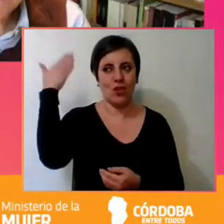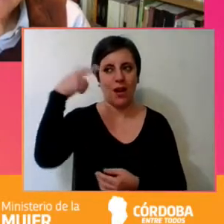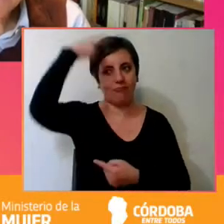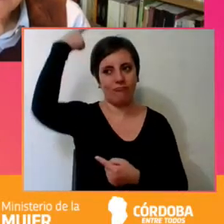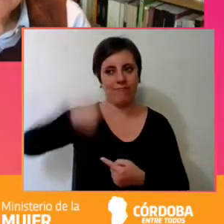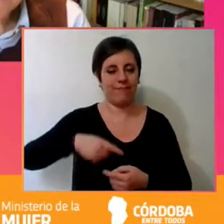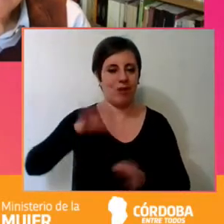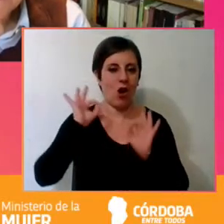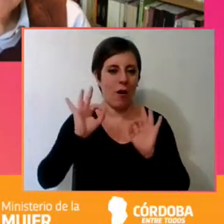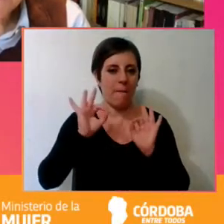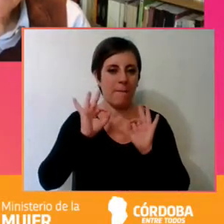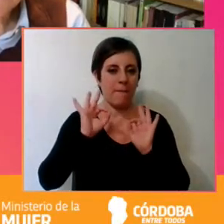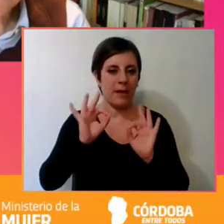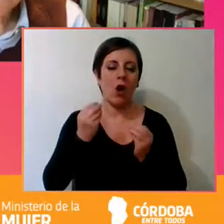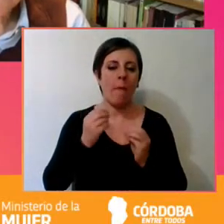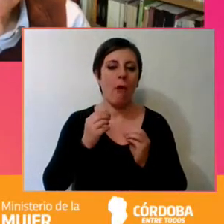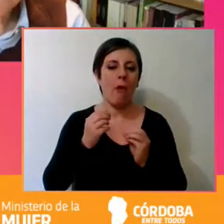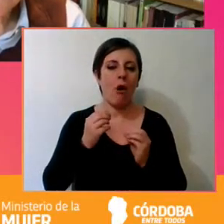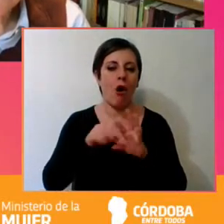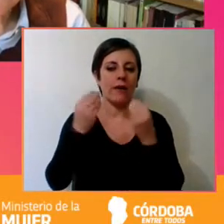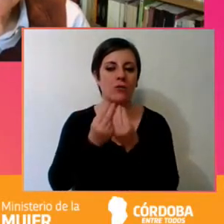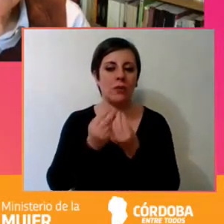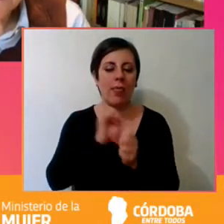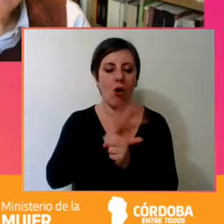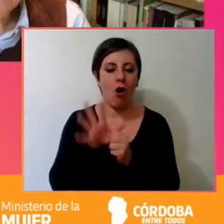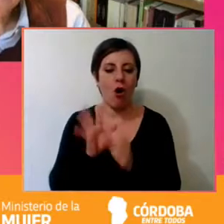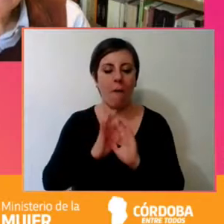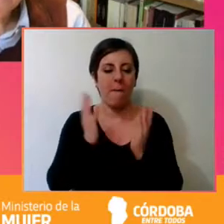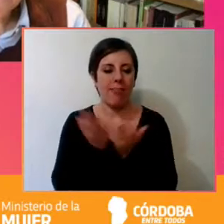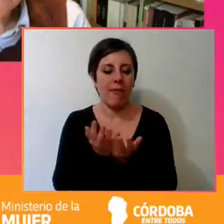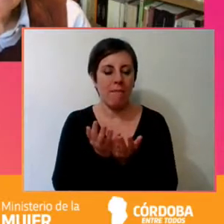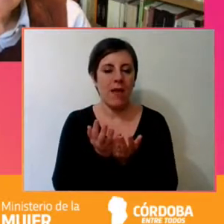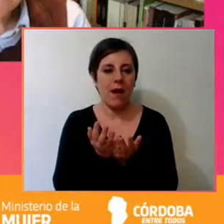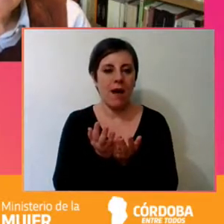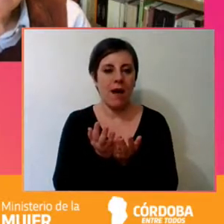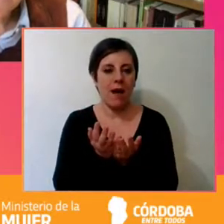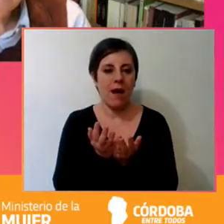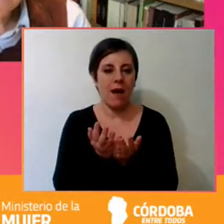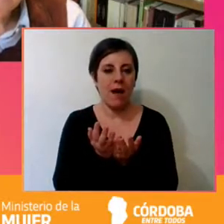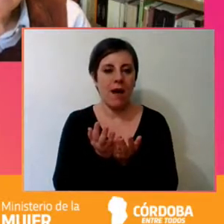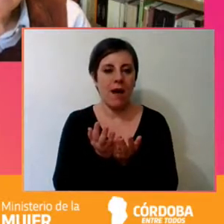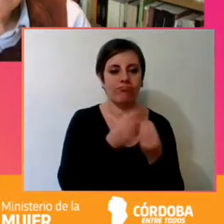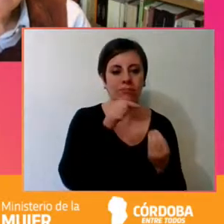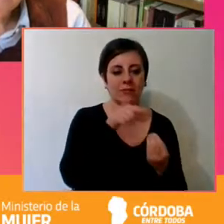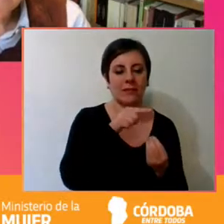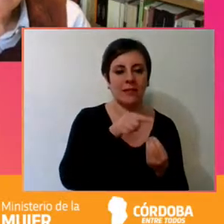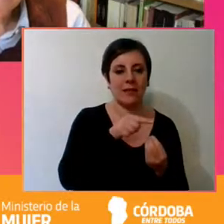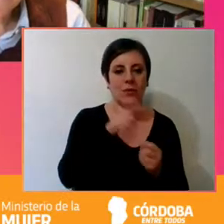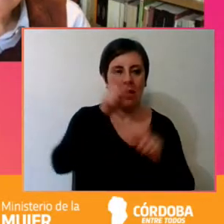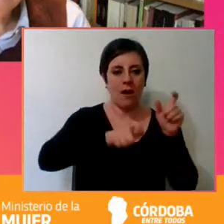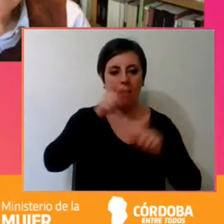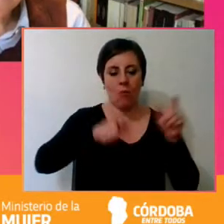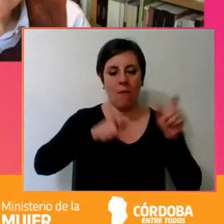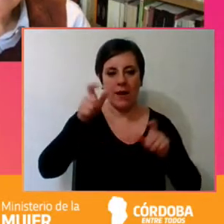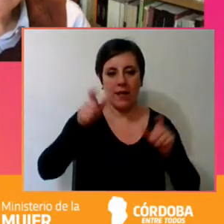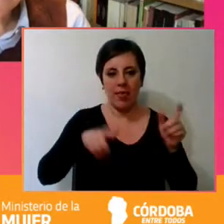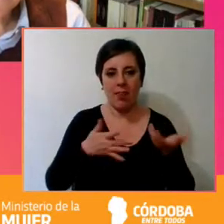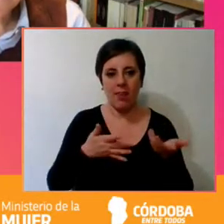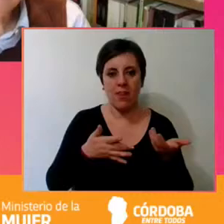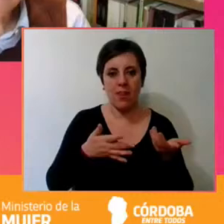está impactando el COVID, esta pandemia, y cómo está afectando a la humanidad y en estas modalidades